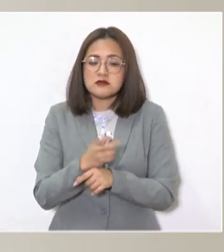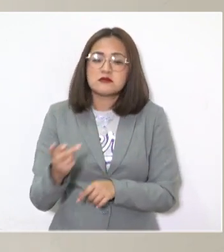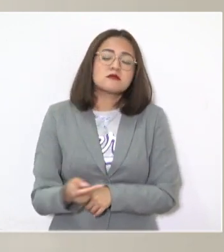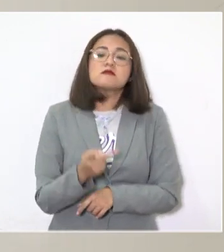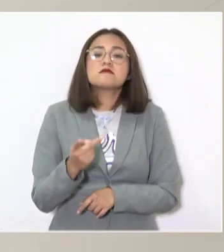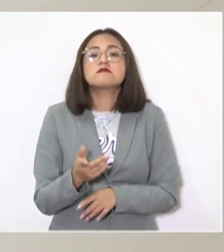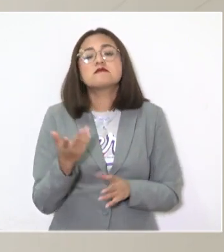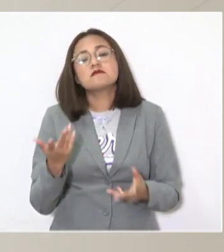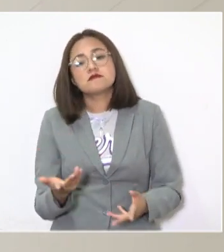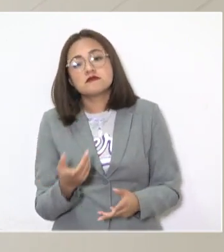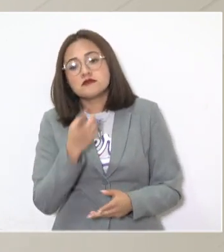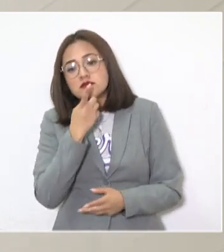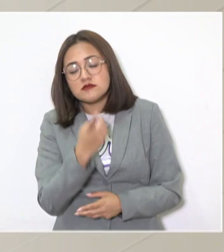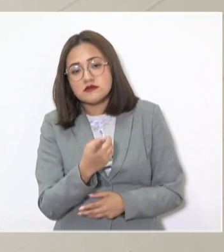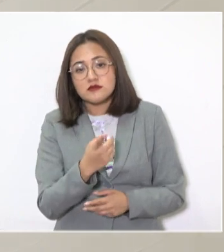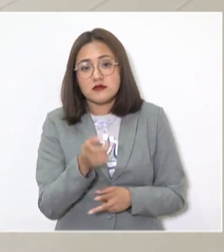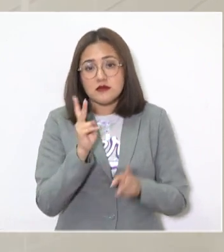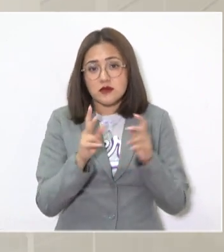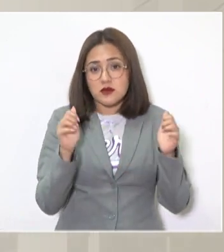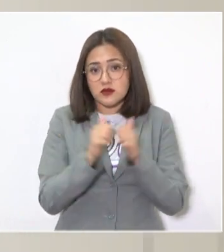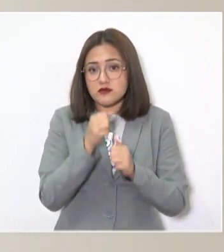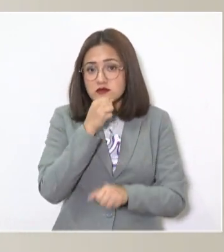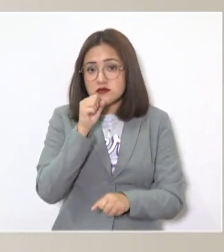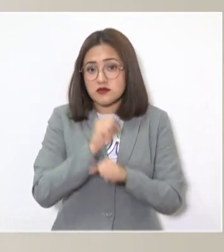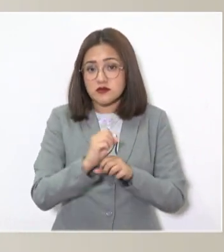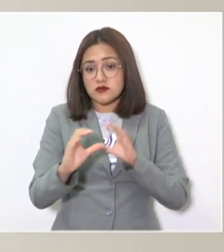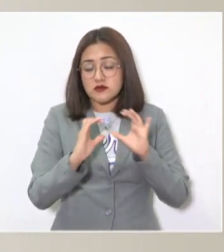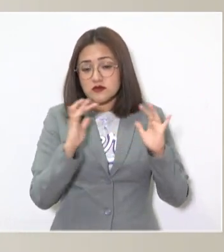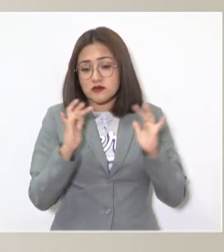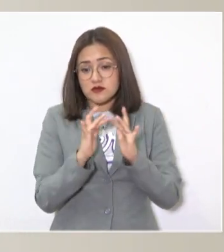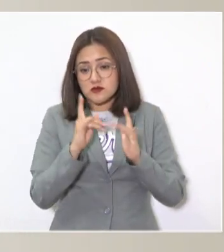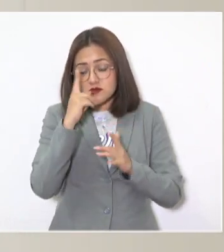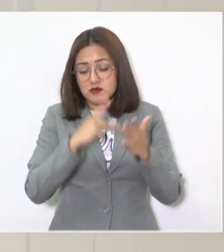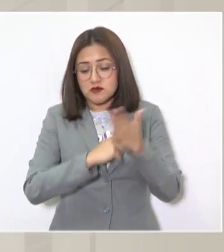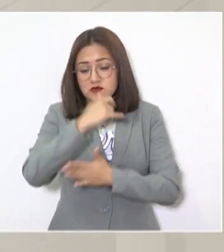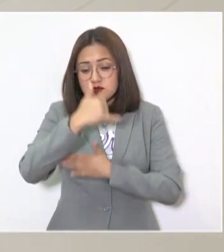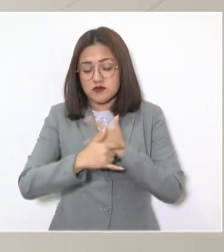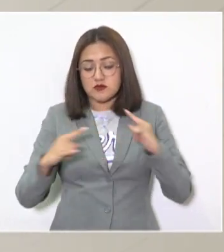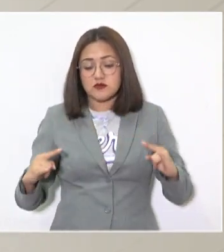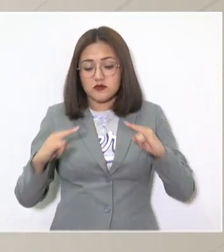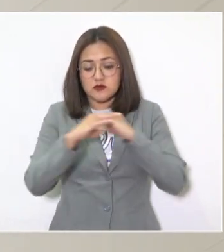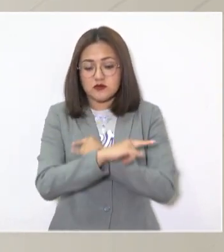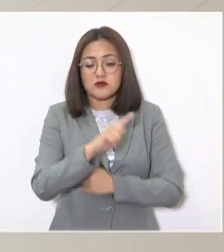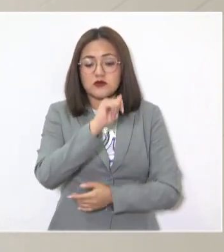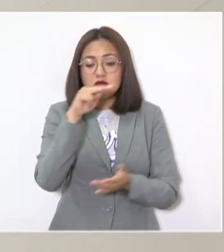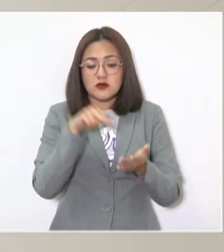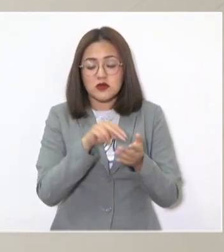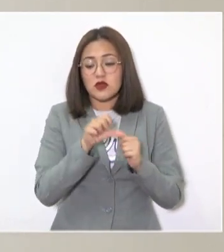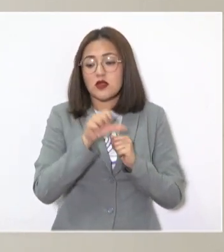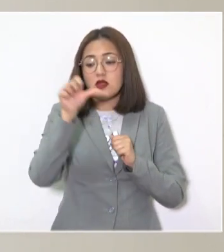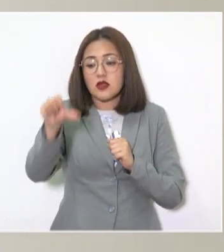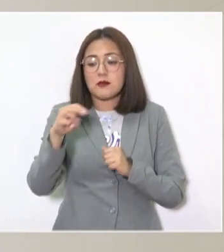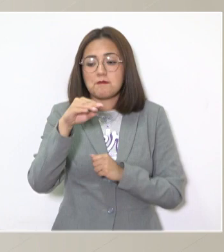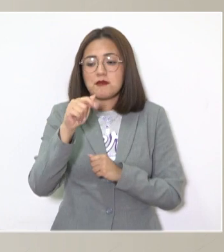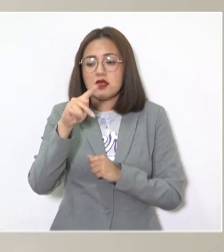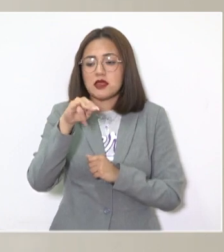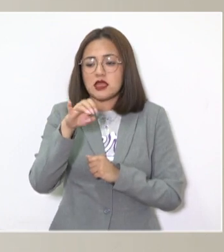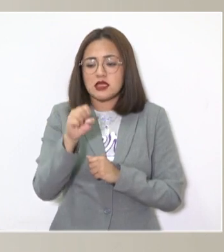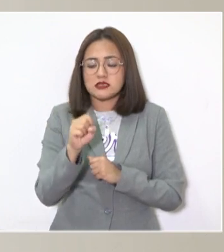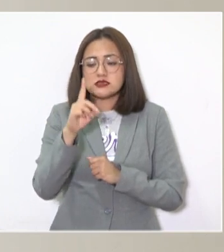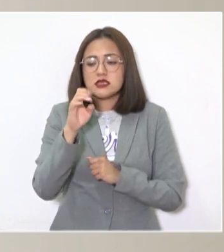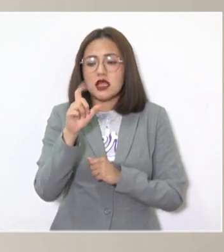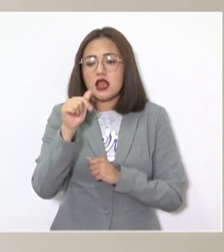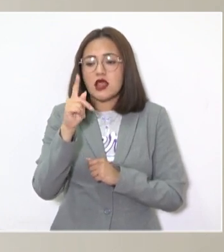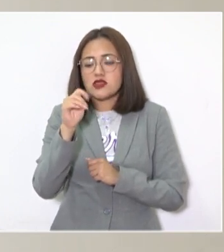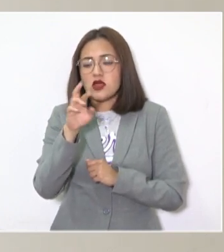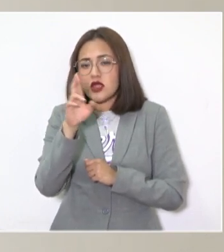que platicó con la Secretaría de Comunicaciones para el proyecto de la autopista Teciutlán-Martínez de la Torre, saber si en este